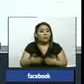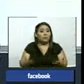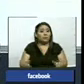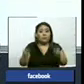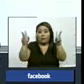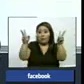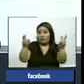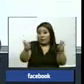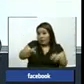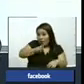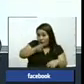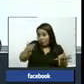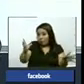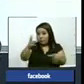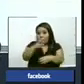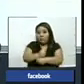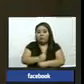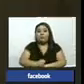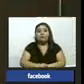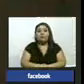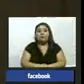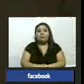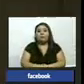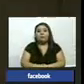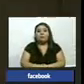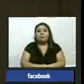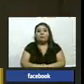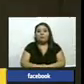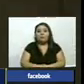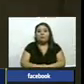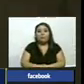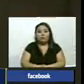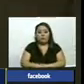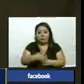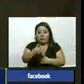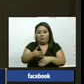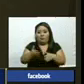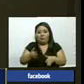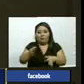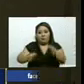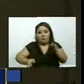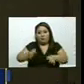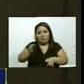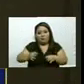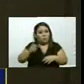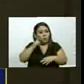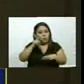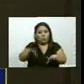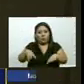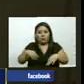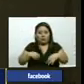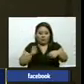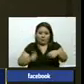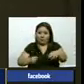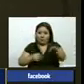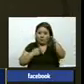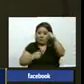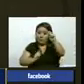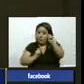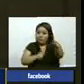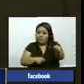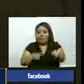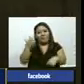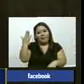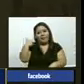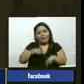Otras noticias se las presentamos en un resumen. Una cámara rechaza el recurso de apelación presentado por la defensa del exsecretario de Comunicaciones